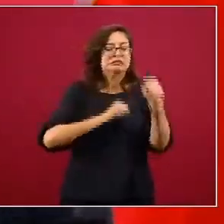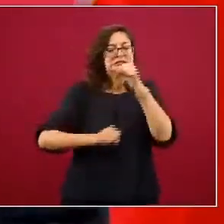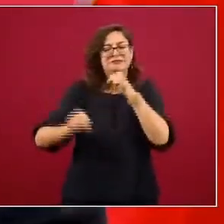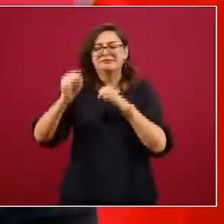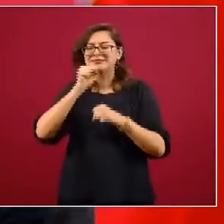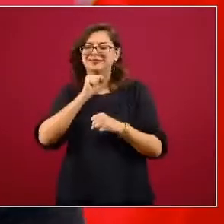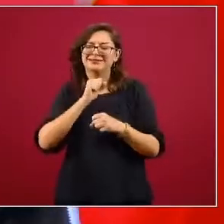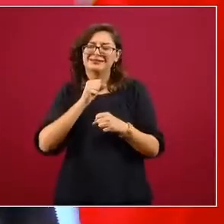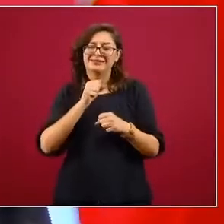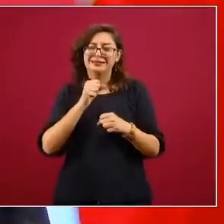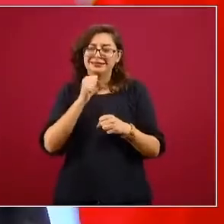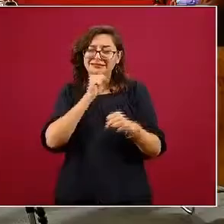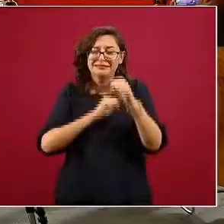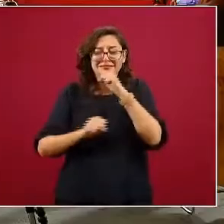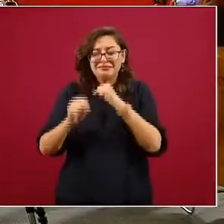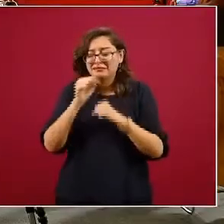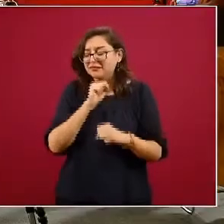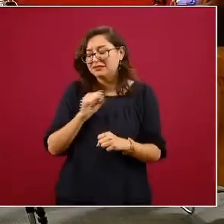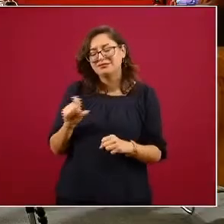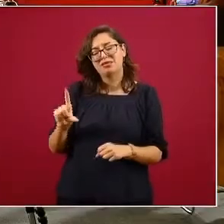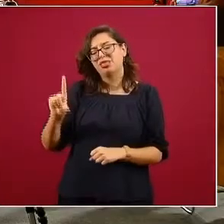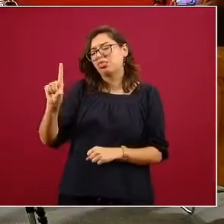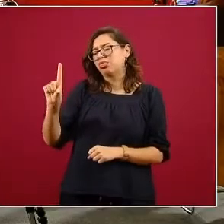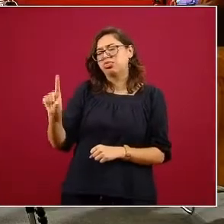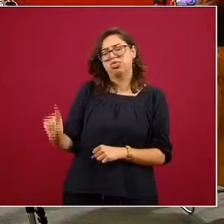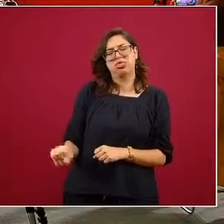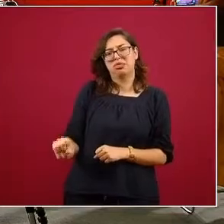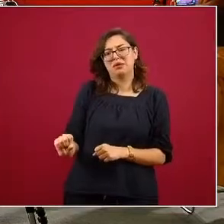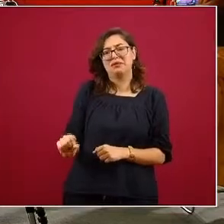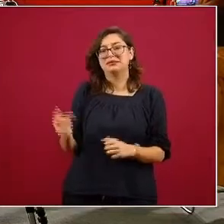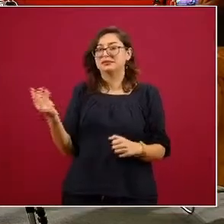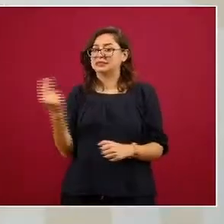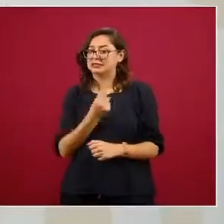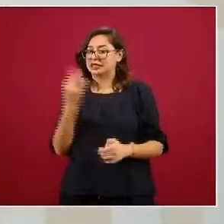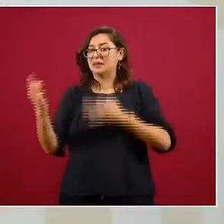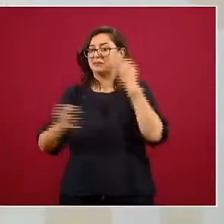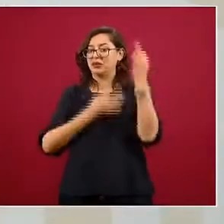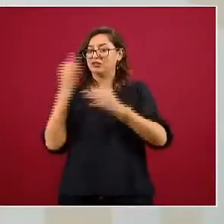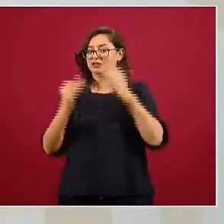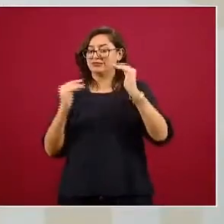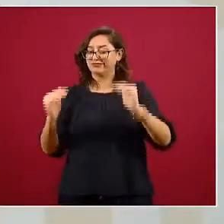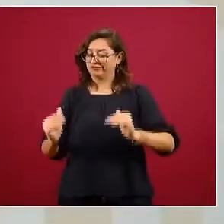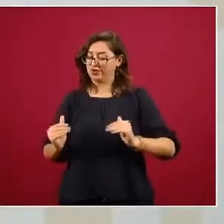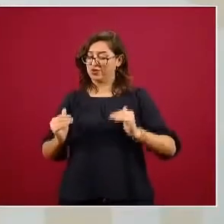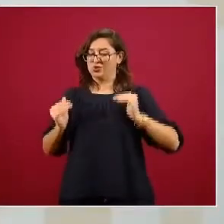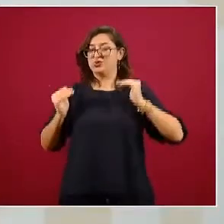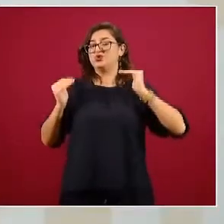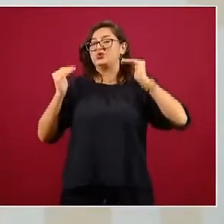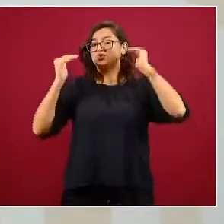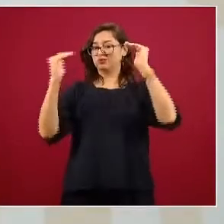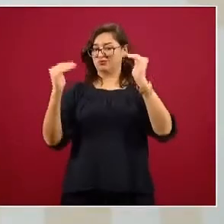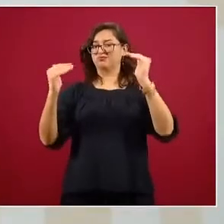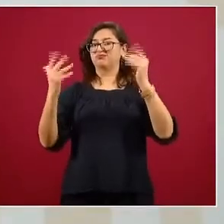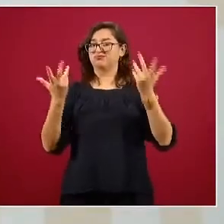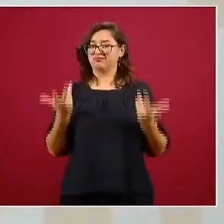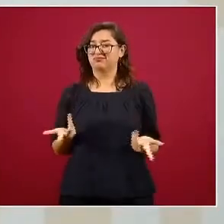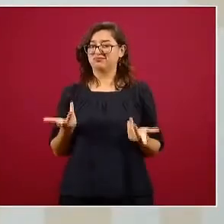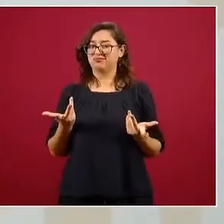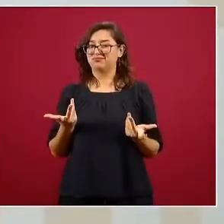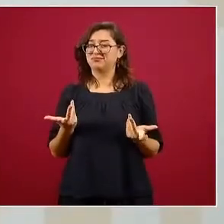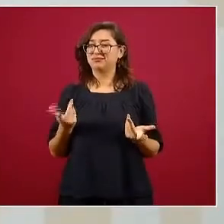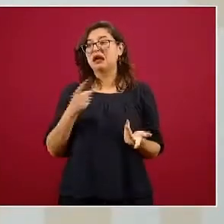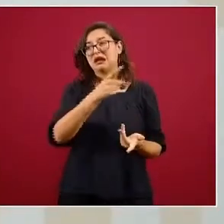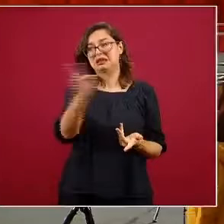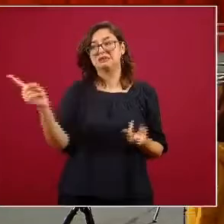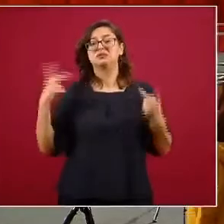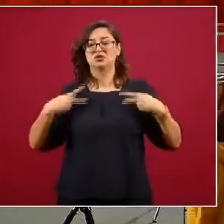hay que subir el nivel, ir a lo trascendente. Estoy seguro que la sociedad eso es lo que espera de todos y